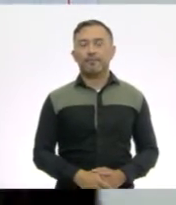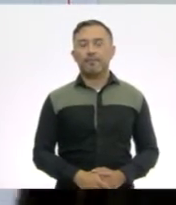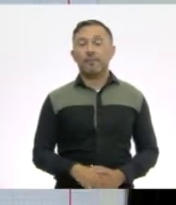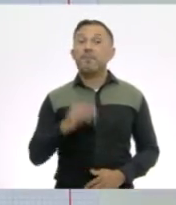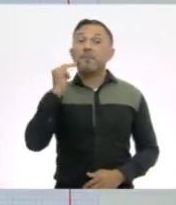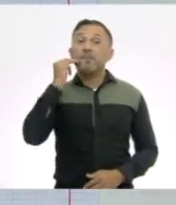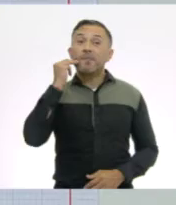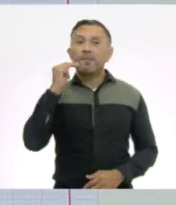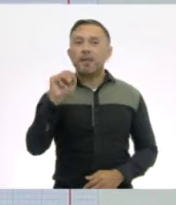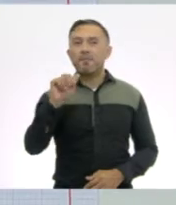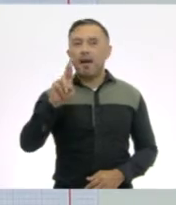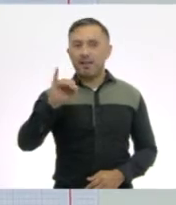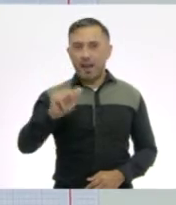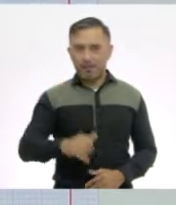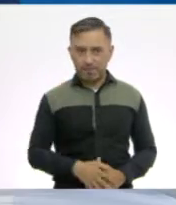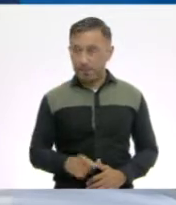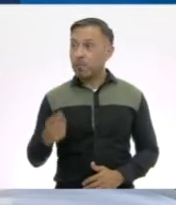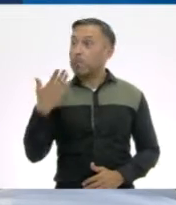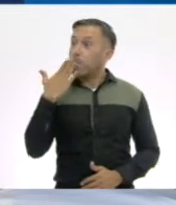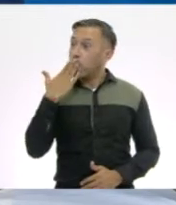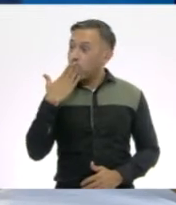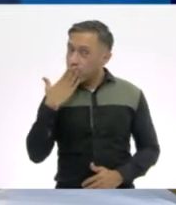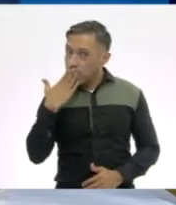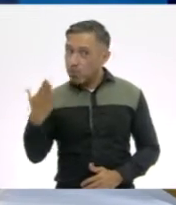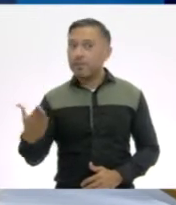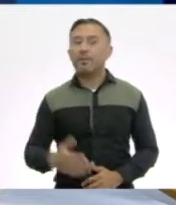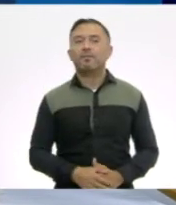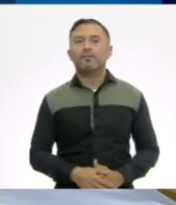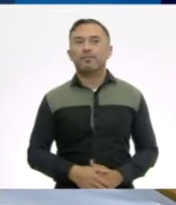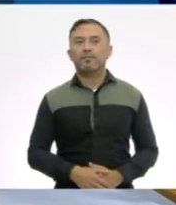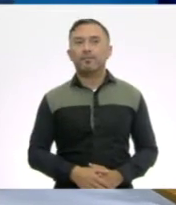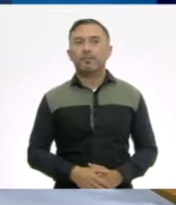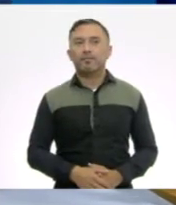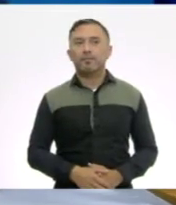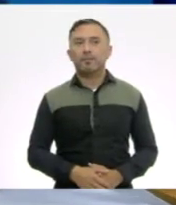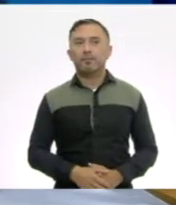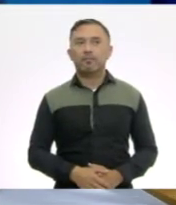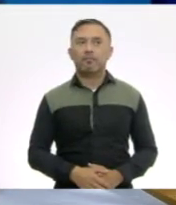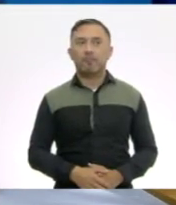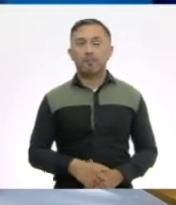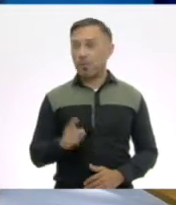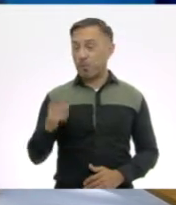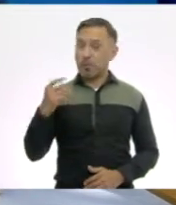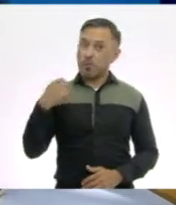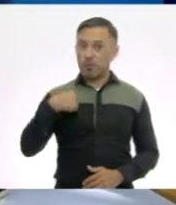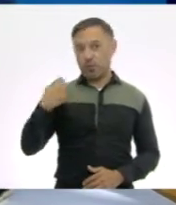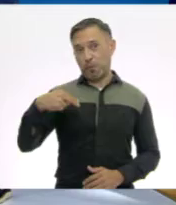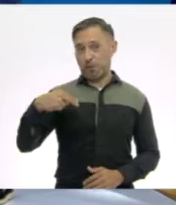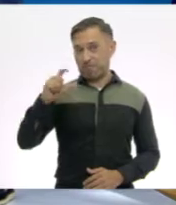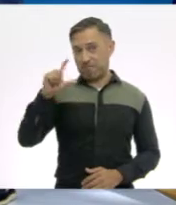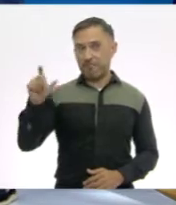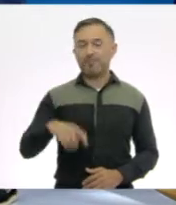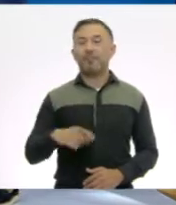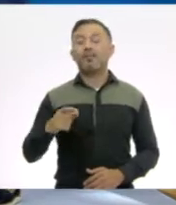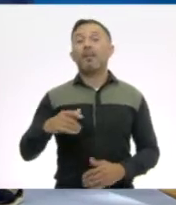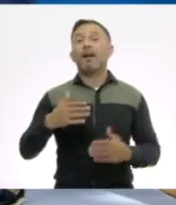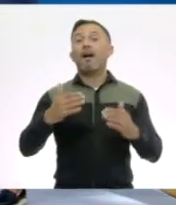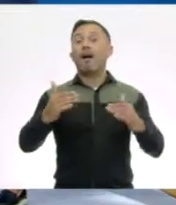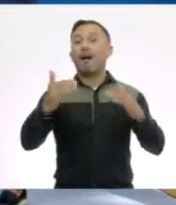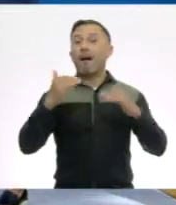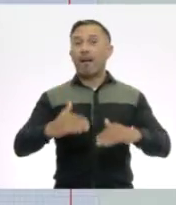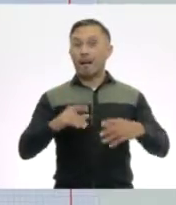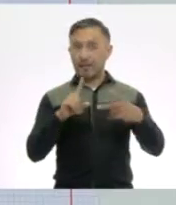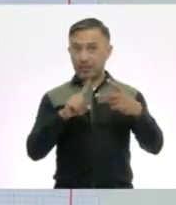María. María. Muy bien. Qué R tan rara me salió, pero ahí está mi nombre todo bonito. Sí. Veamos en la segunda